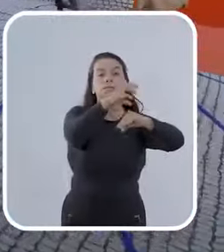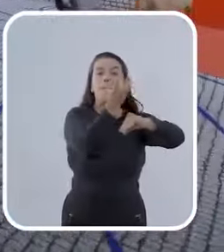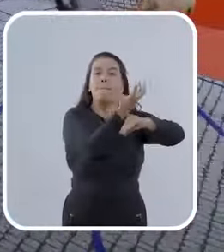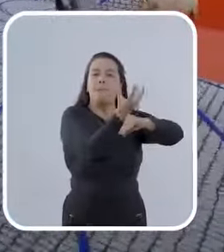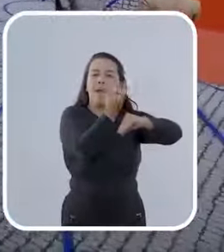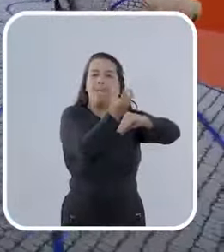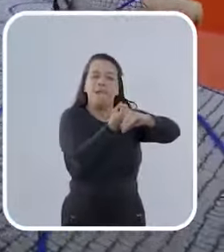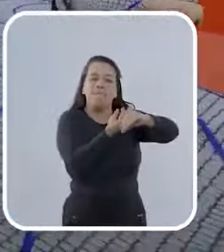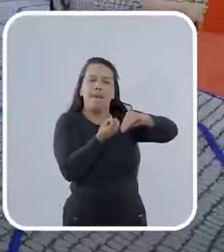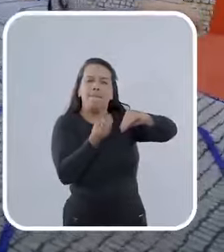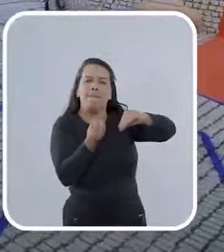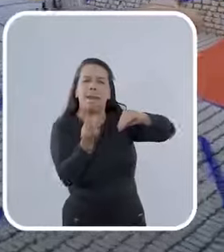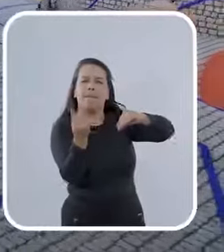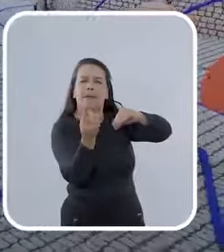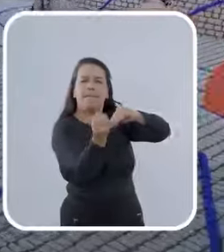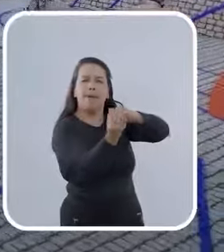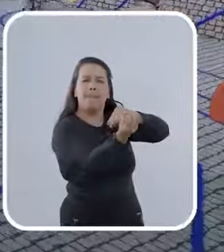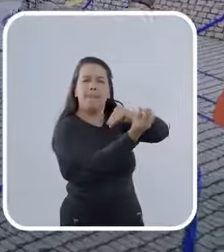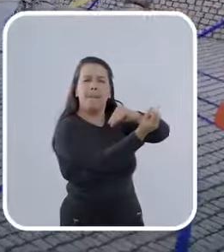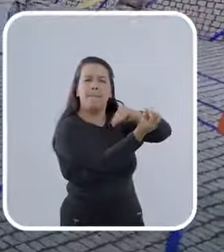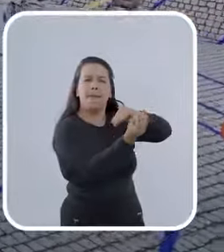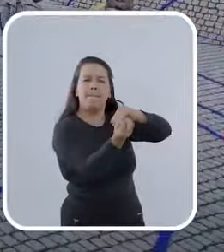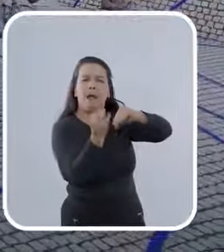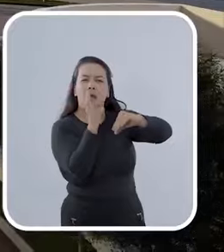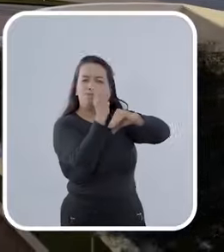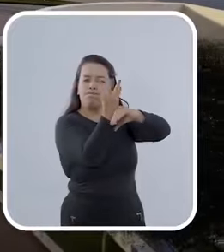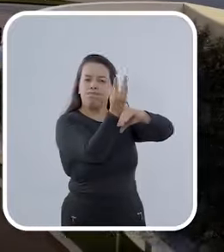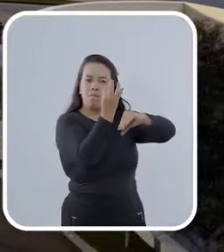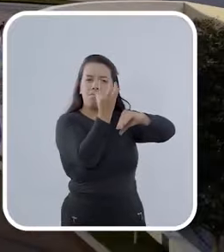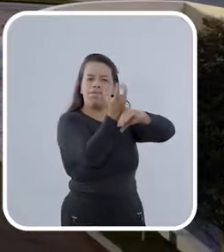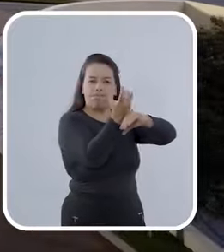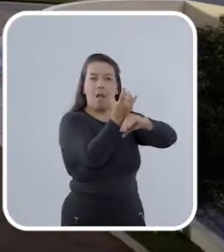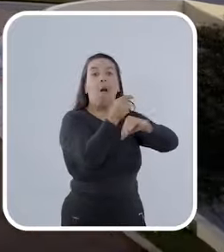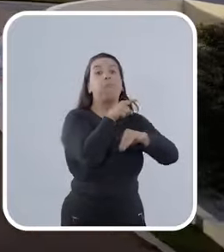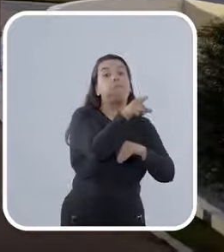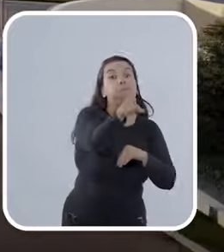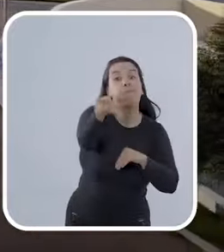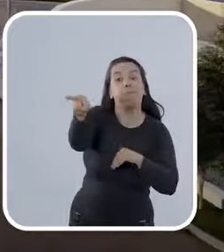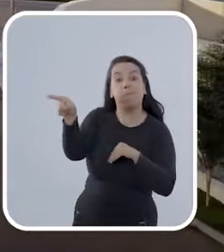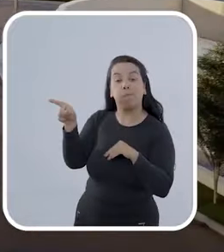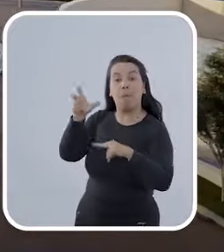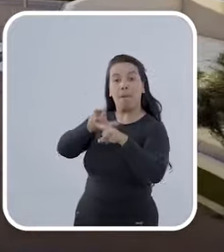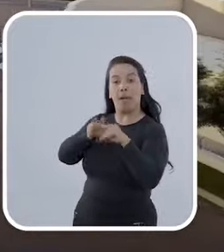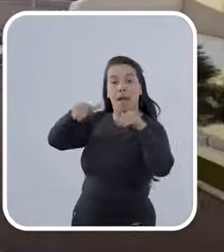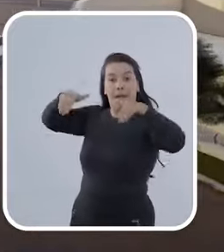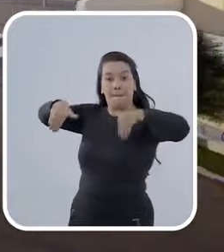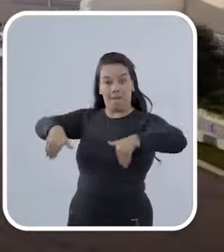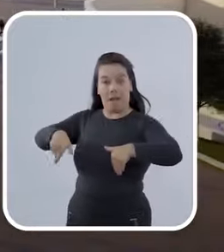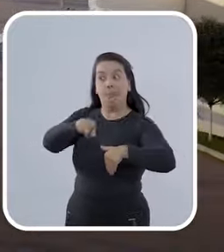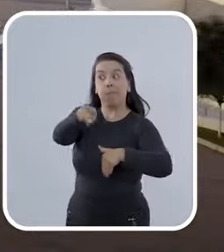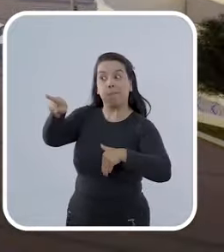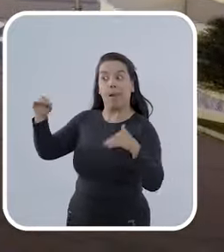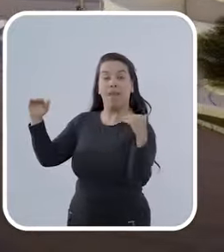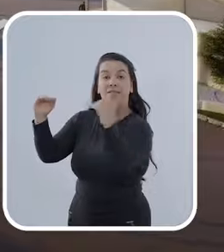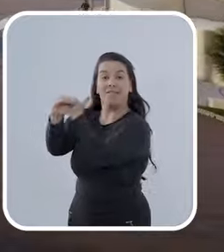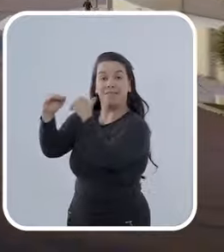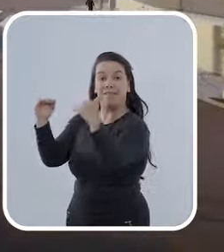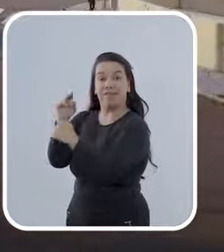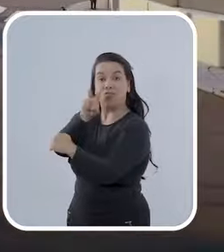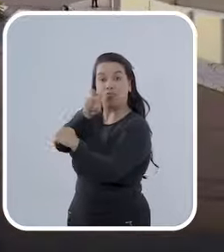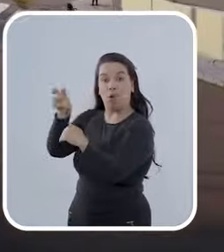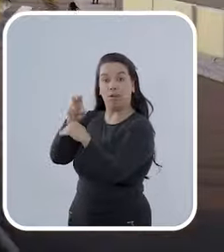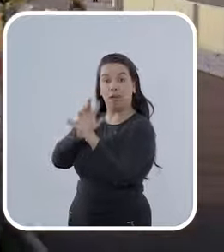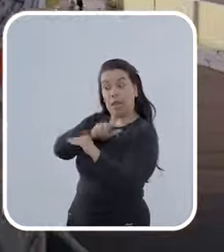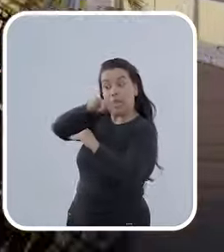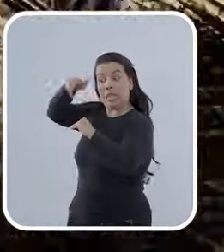frondosa, que actuarán como barrera de protección. Según los diseñadores de esta primera propuesta arquitectónica, el Lugar del Encuentro